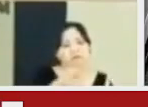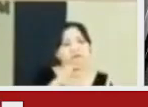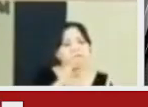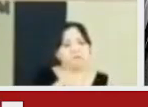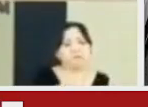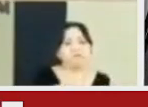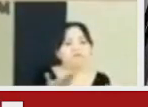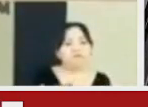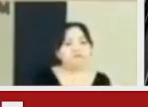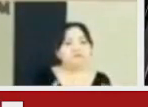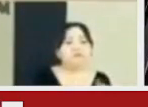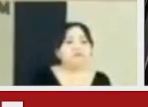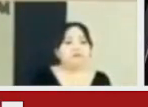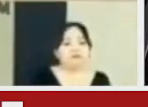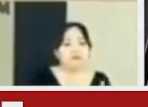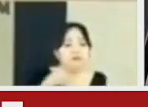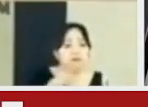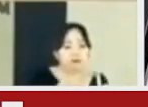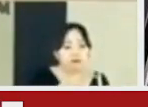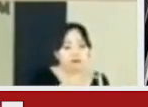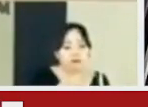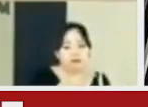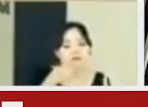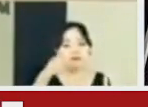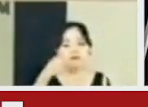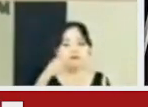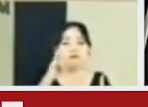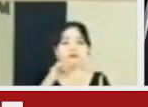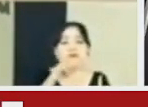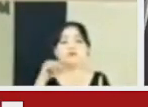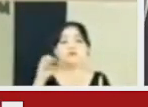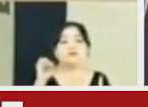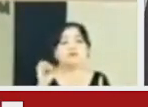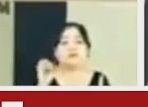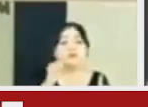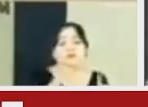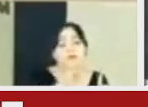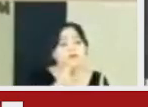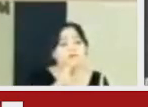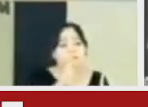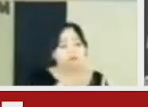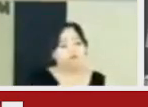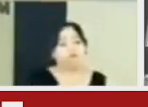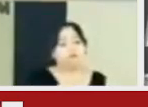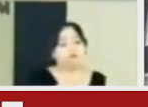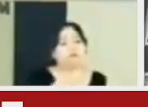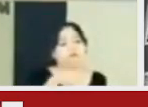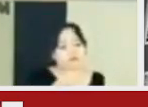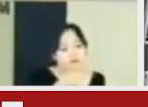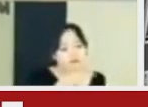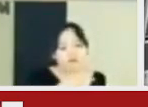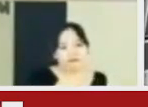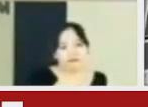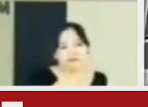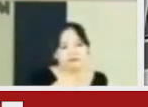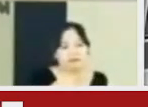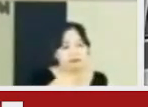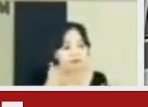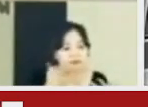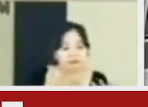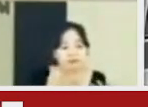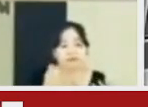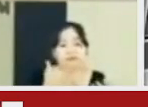porque eso se olvida lo de pillo no se va a olvidar pero eso sí va alzira pues era un burro era un incapaz pues sí es un incapaz